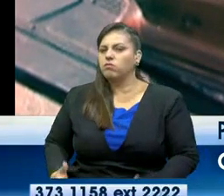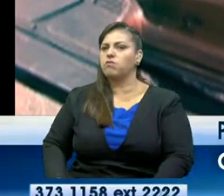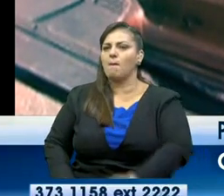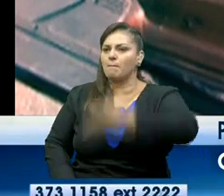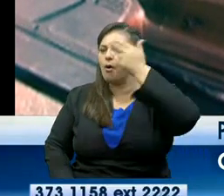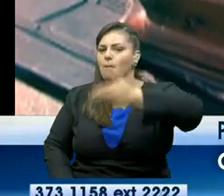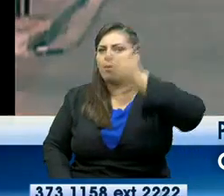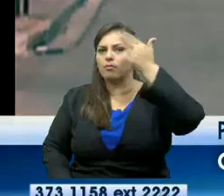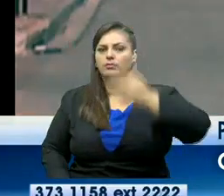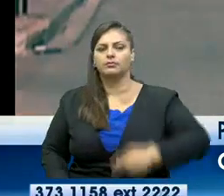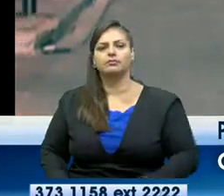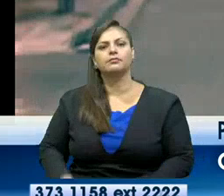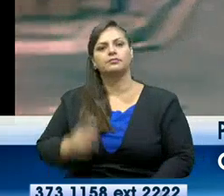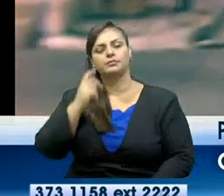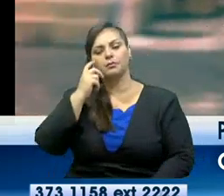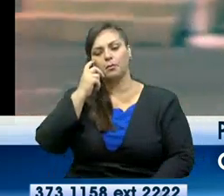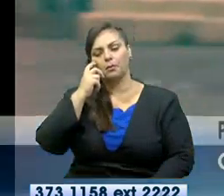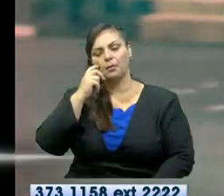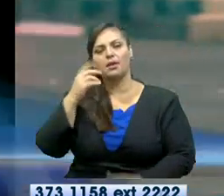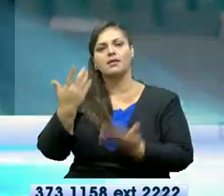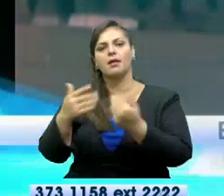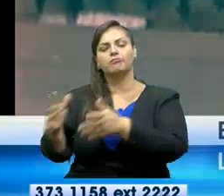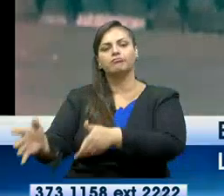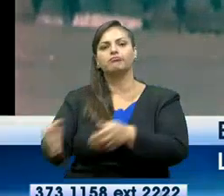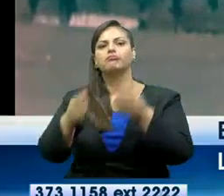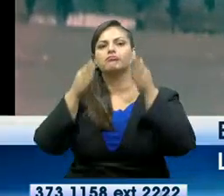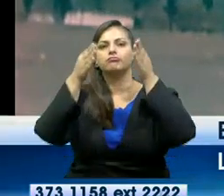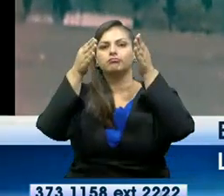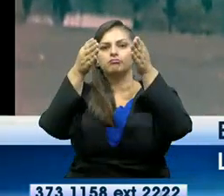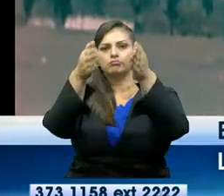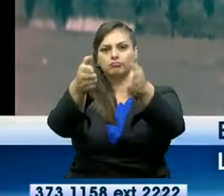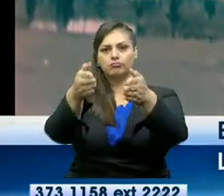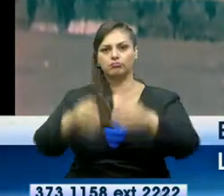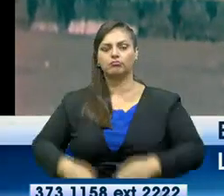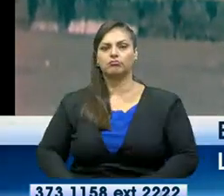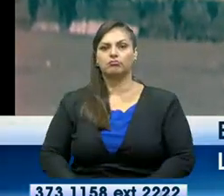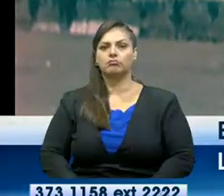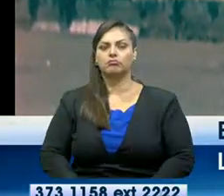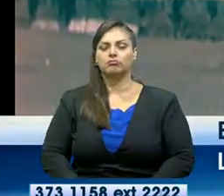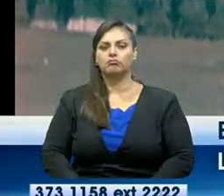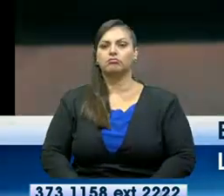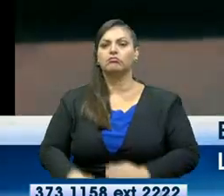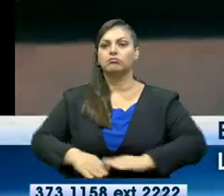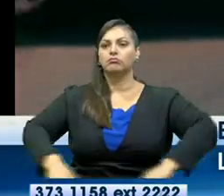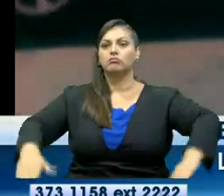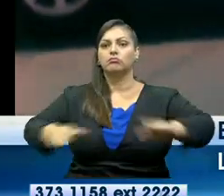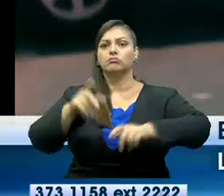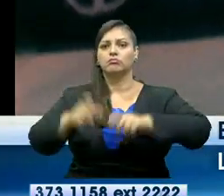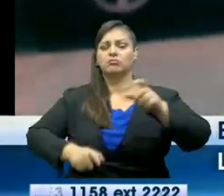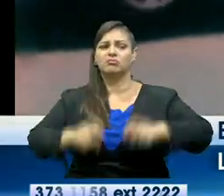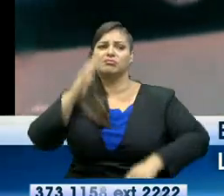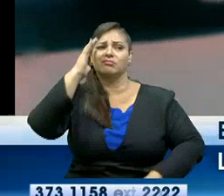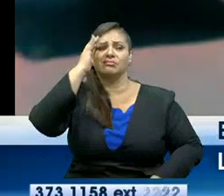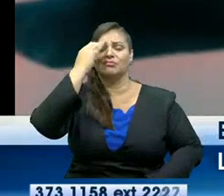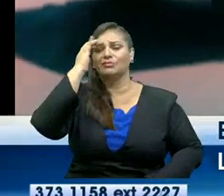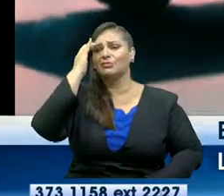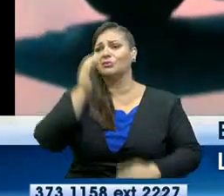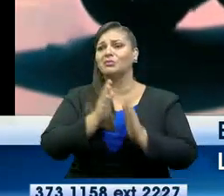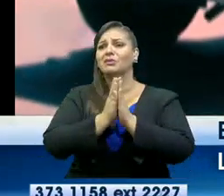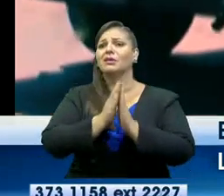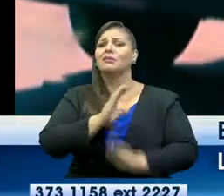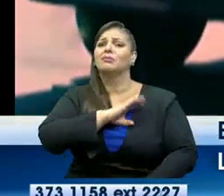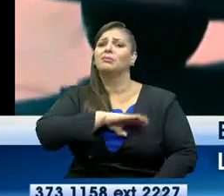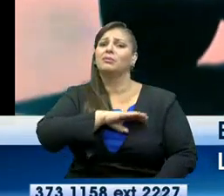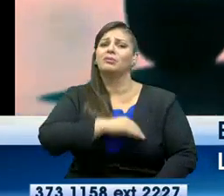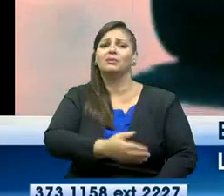un camposanto, pero en el barrio aún queda el clamor por parte de los habitantes solicitando mayor seguridad. Ese